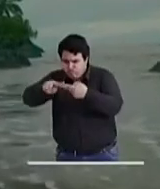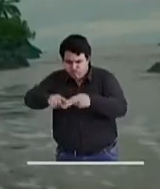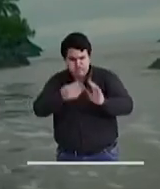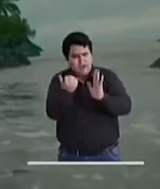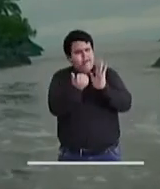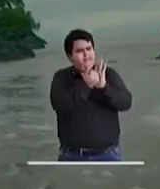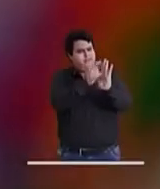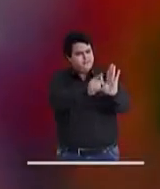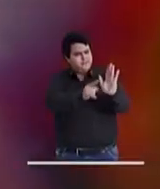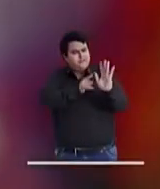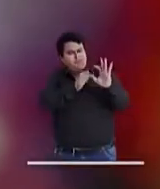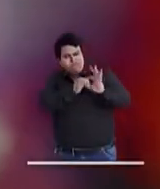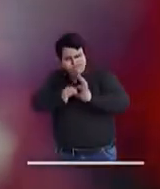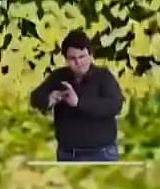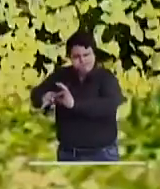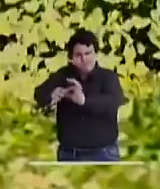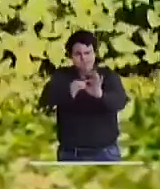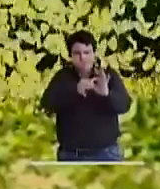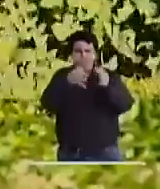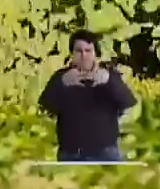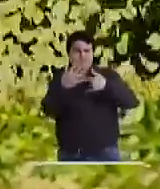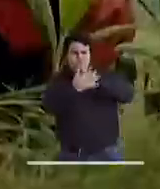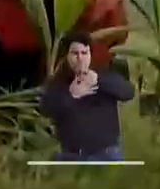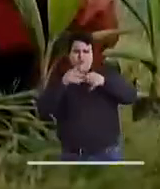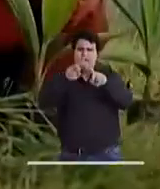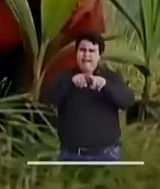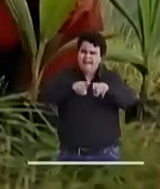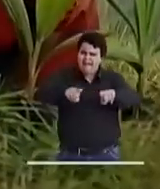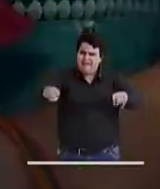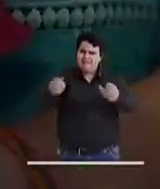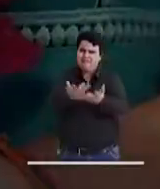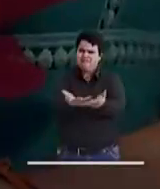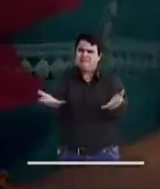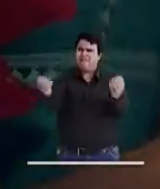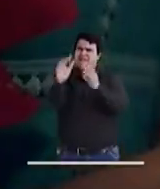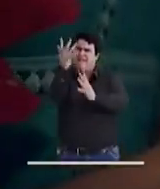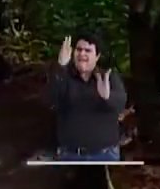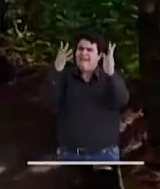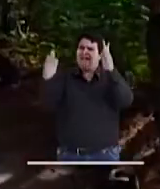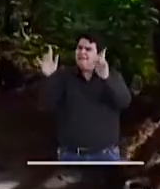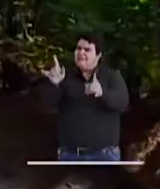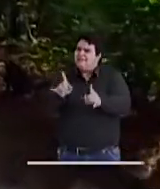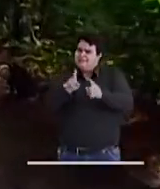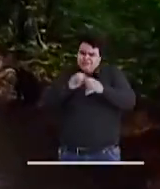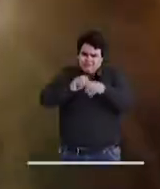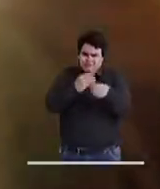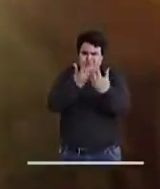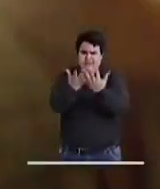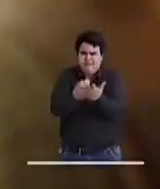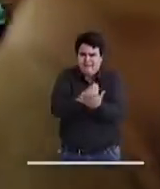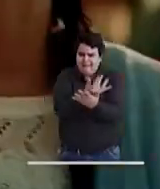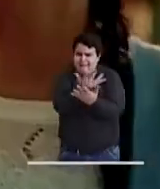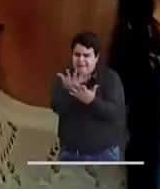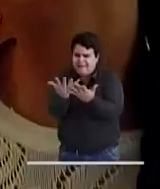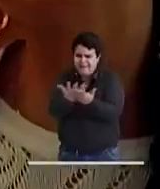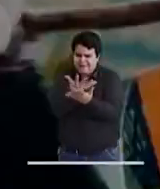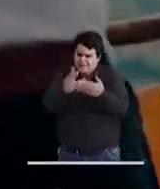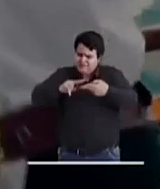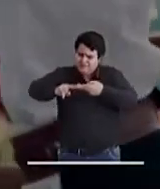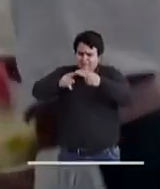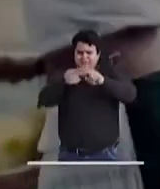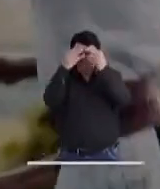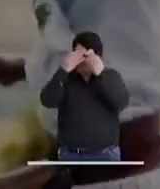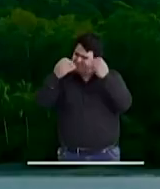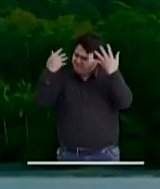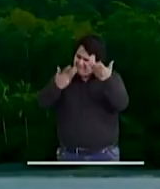hemos entregado 118 sellos en este trabajo que hemos venido haciendo de difusión de